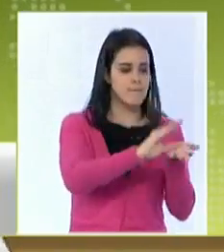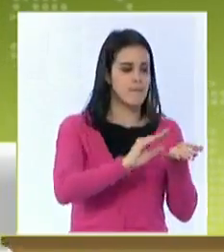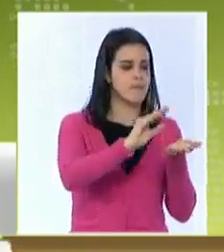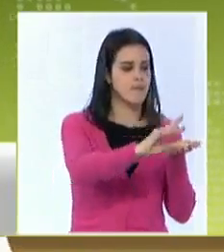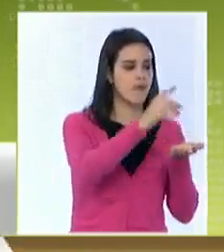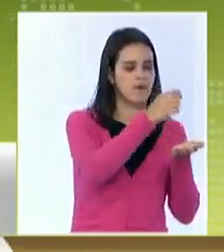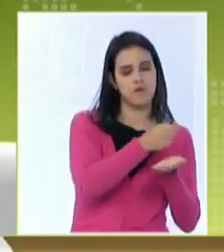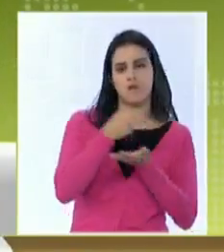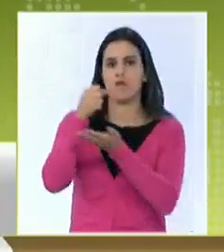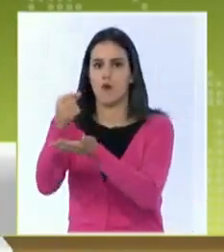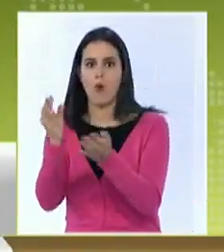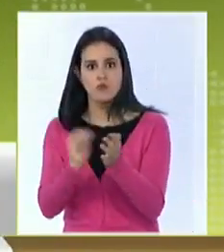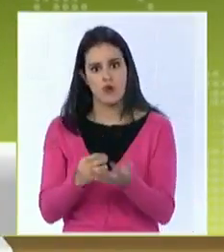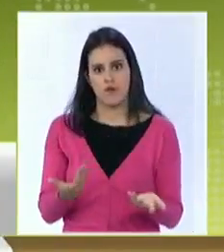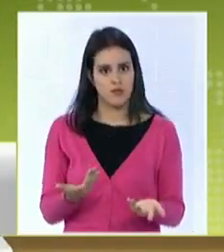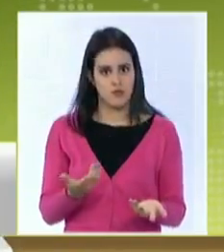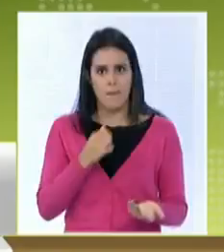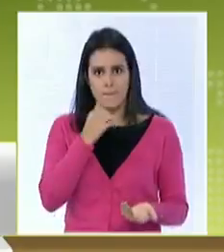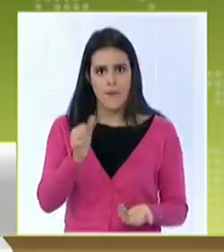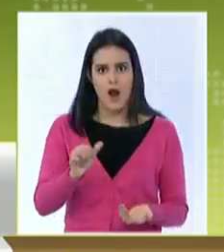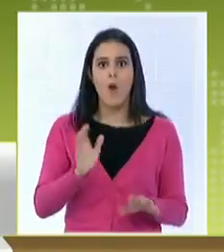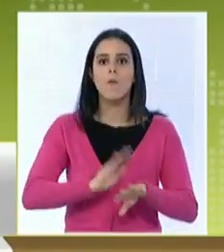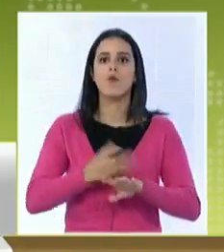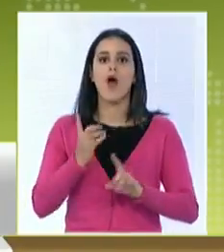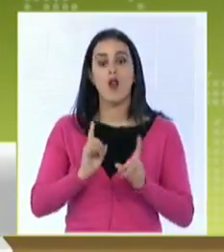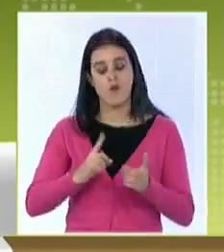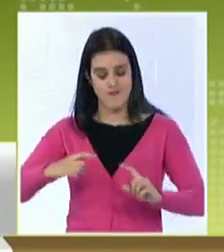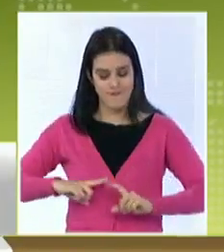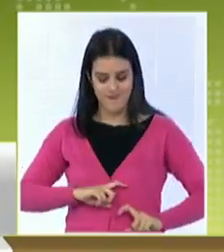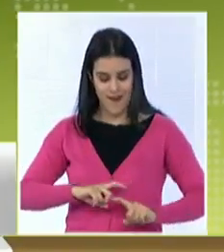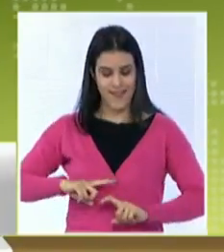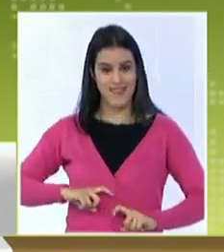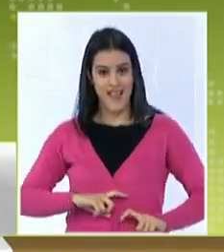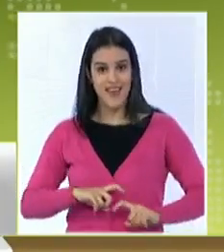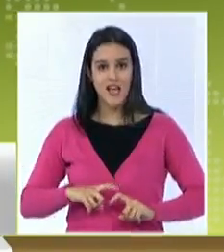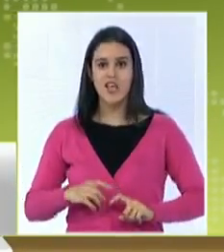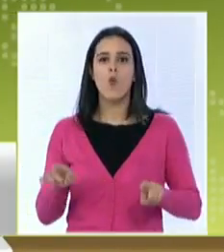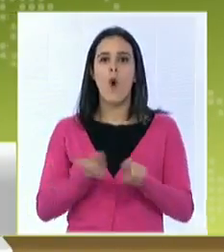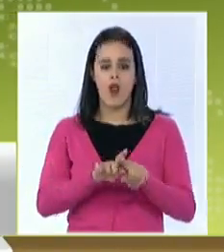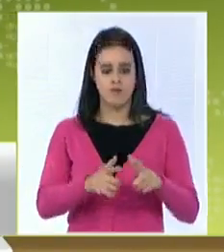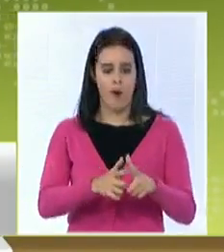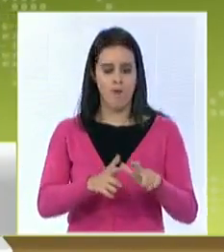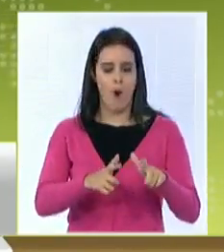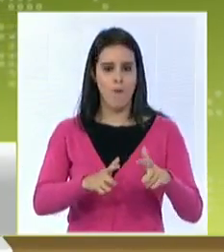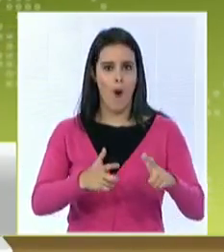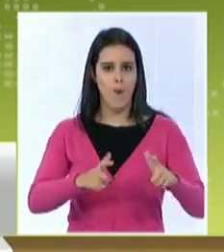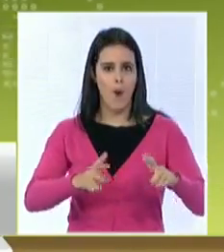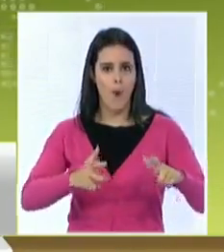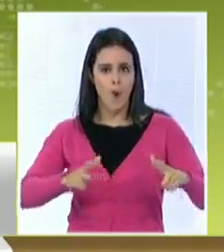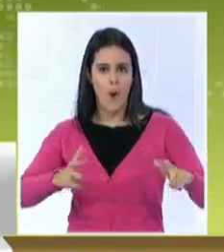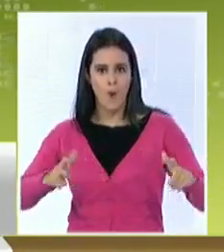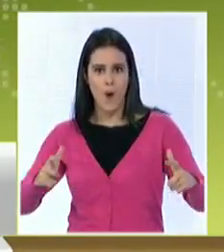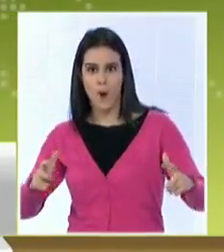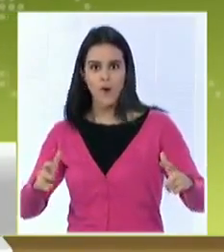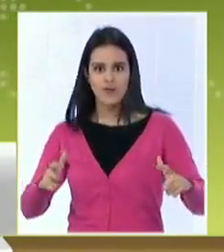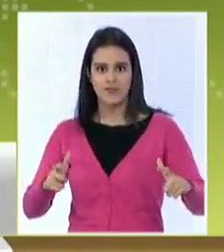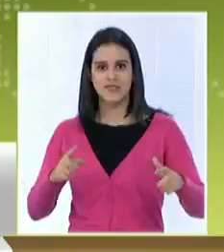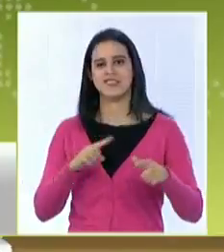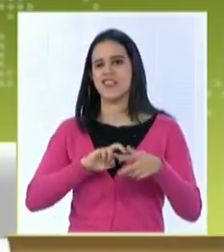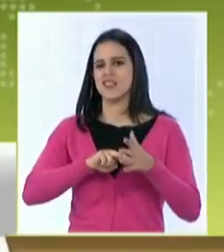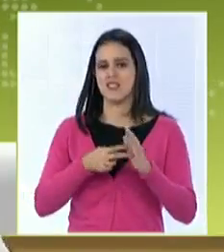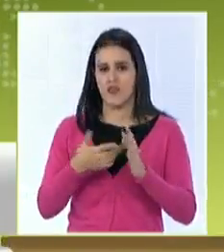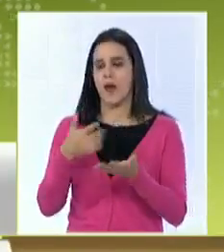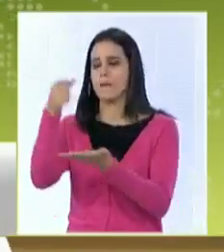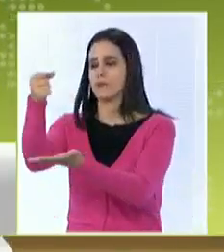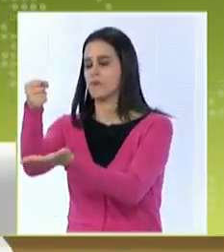estas bacterias, las que les comenté hace un ratito, tienen la particularidad de multiplicarse muy rápidamente. Entonces, cada vez que usted